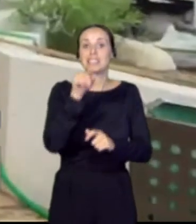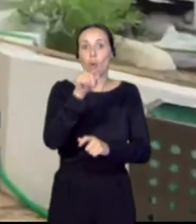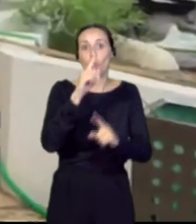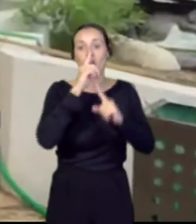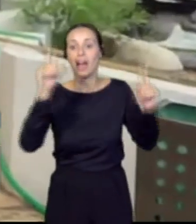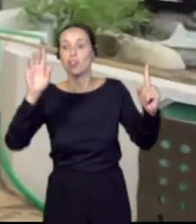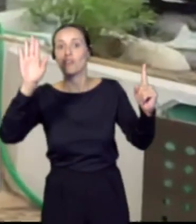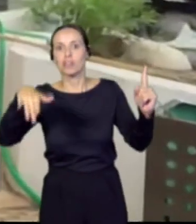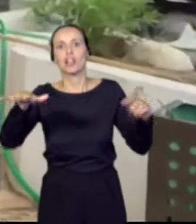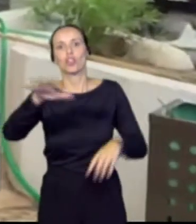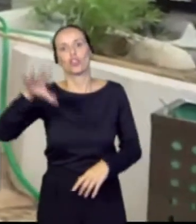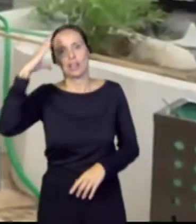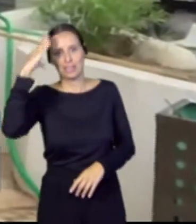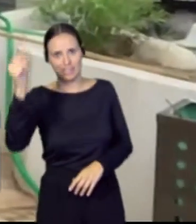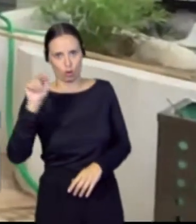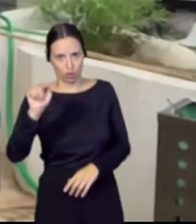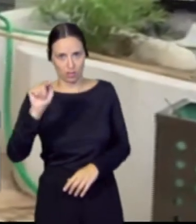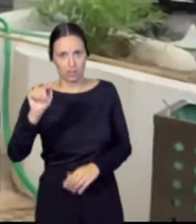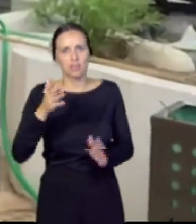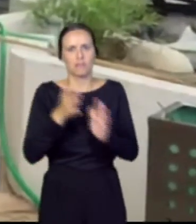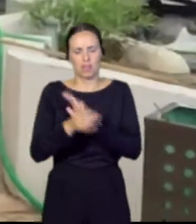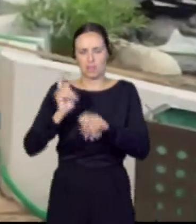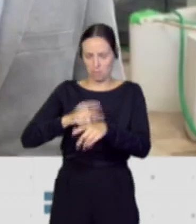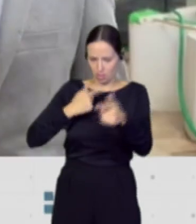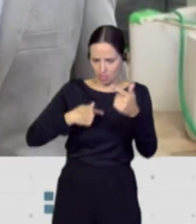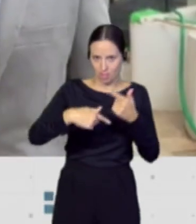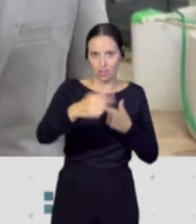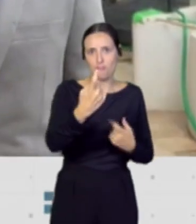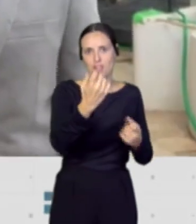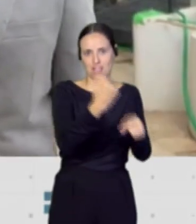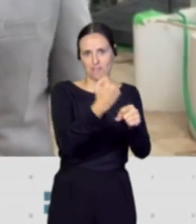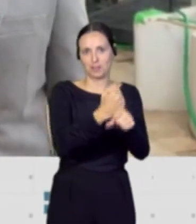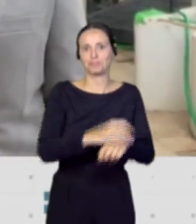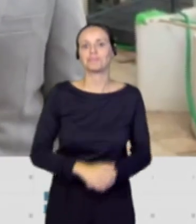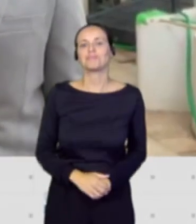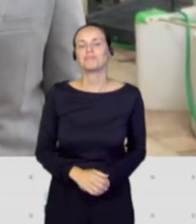en Lanzarote. Así que, bueno, esto va para largo, compañero. Bueno, pues estaremos muy atentos a